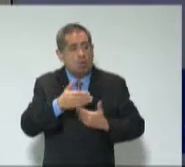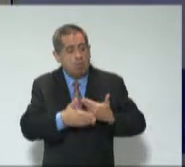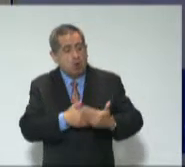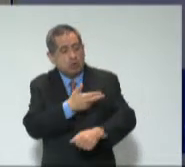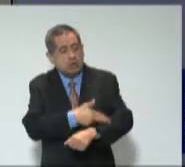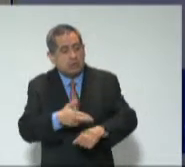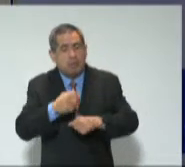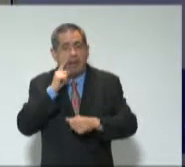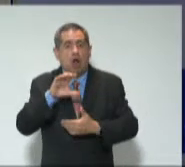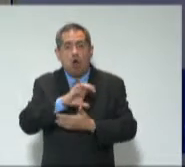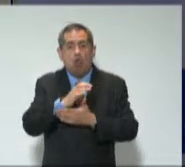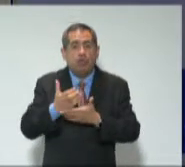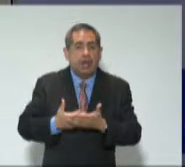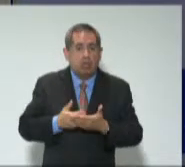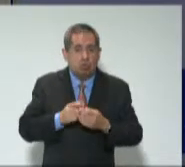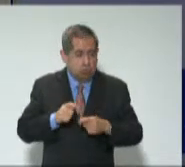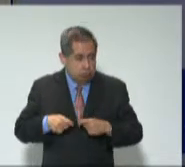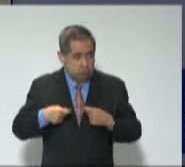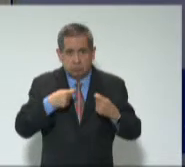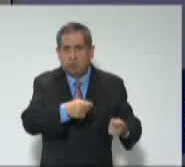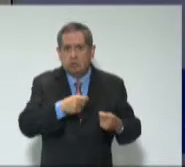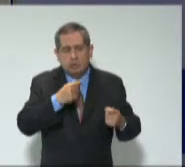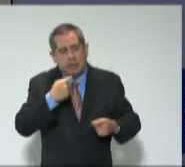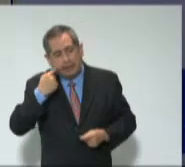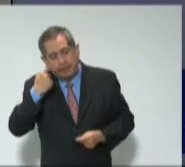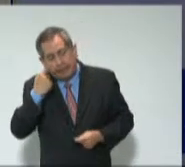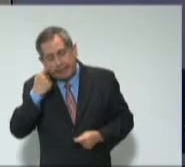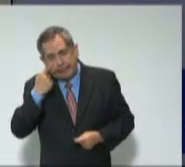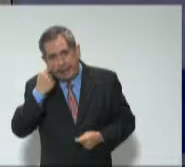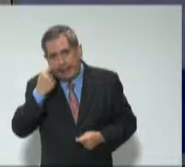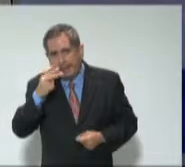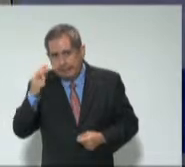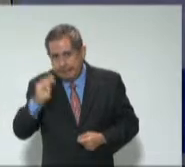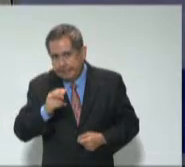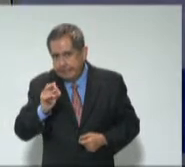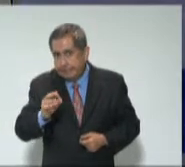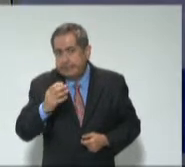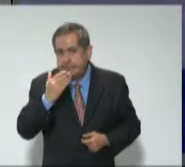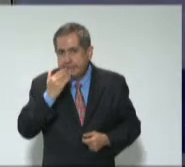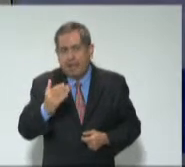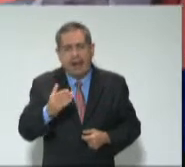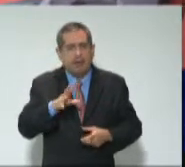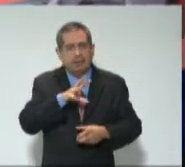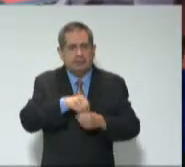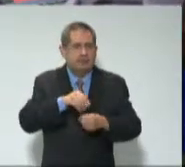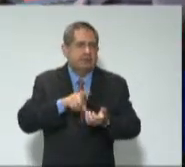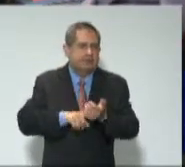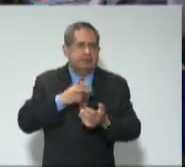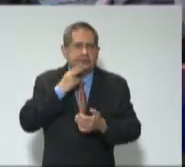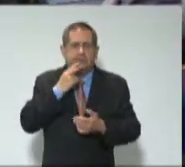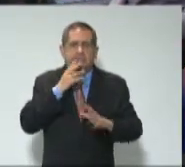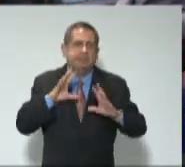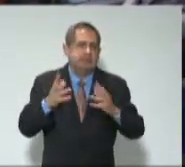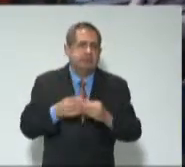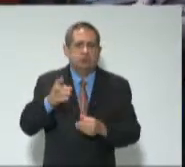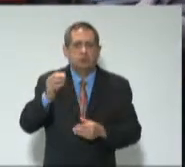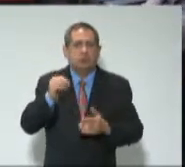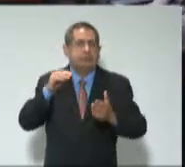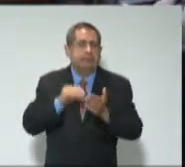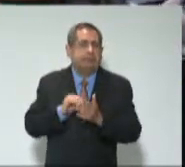de contratación en el sector salud por eh contratos que han incorporado más de